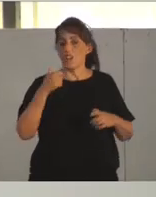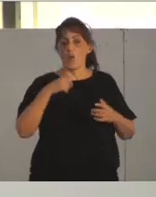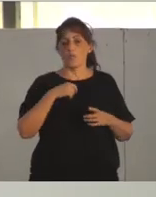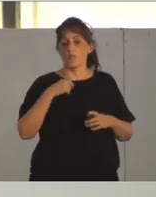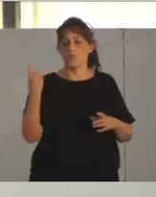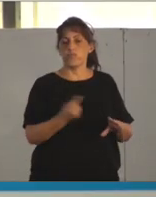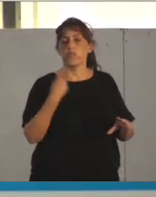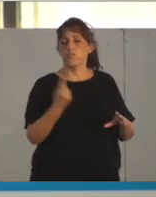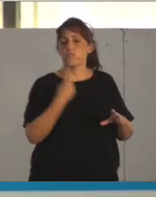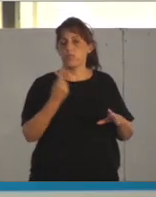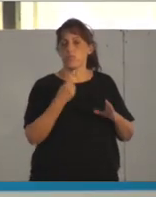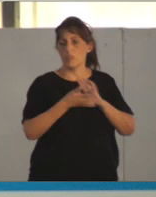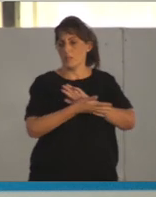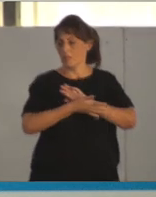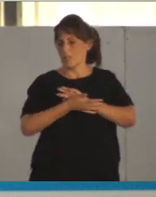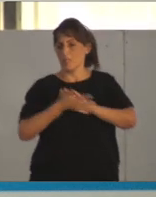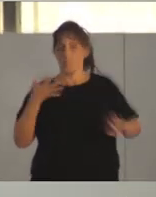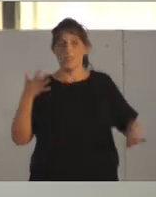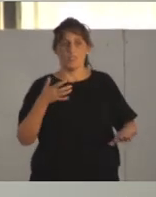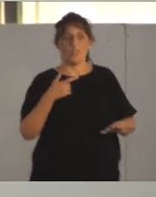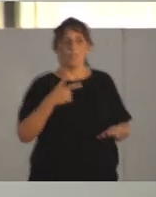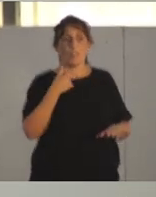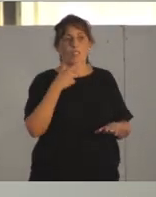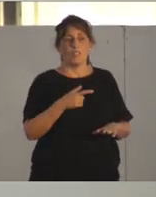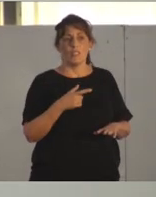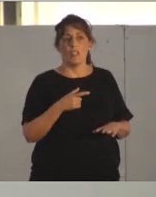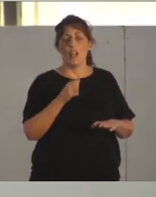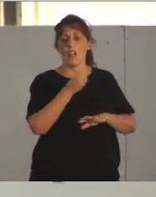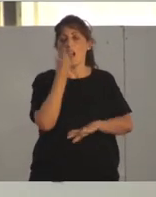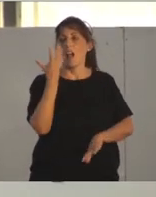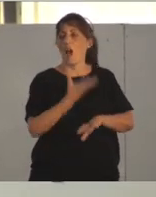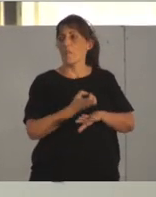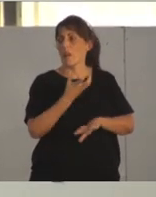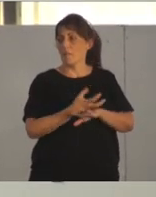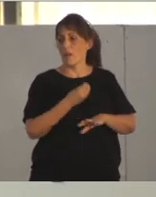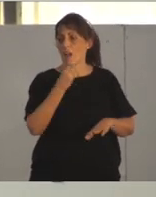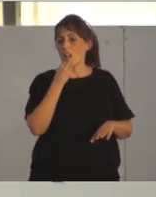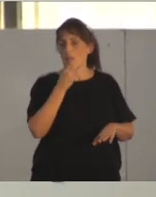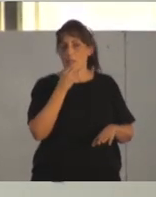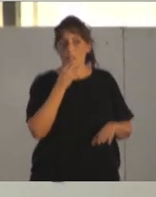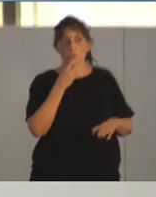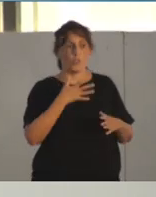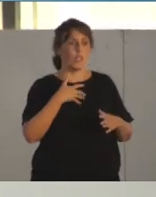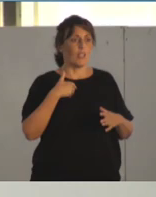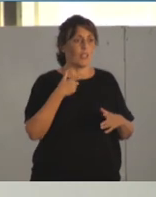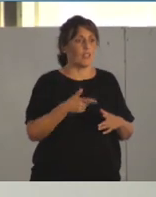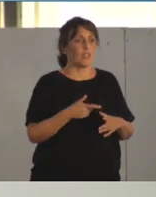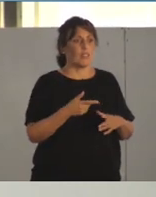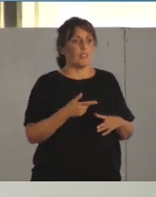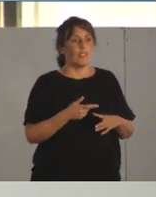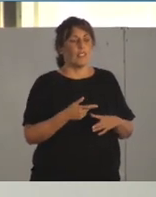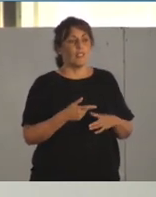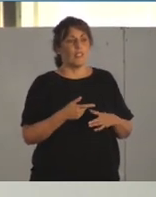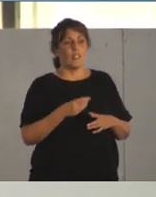lo explico para no perder tiempo. Podemos elegir, una vez que entramos en la app, qué tipo de alimento queremos cocinar. Si queremos